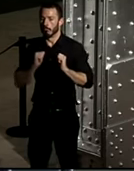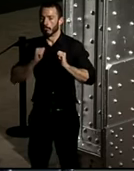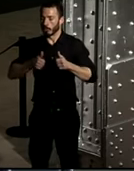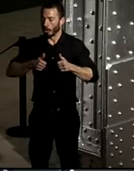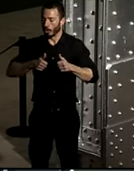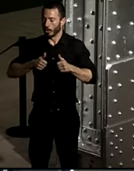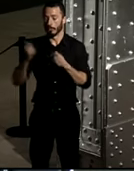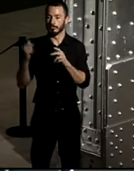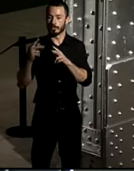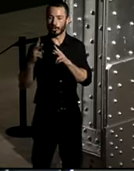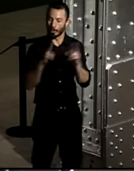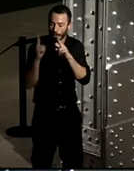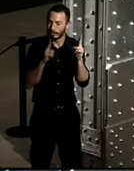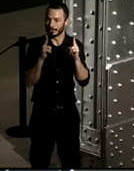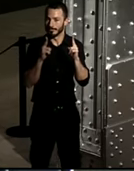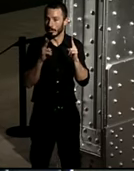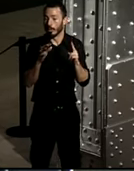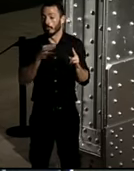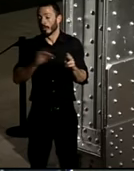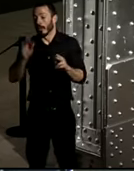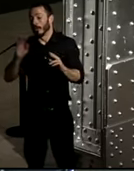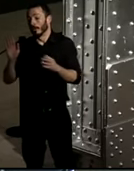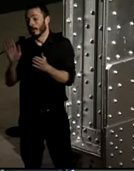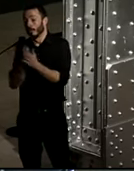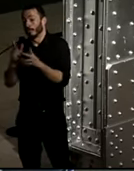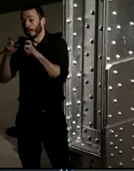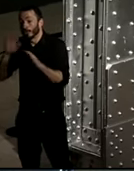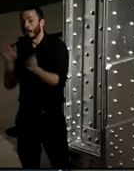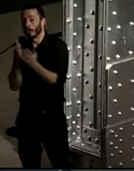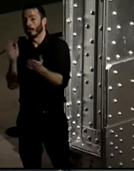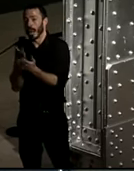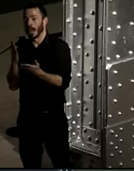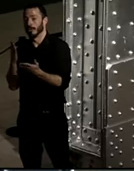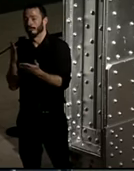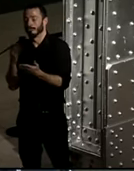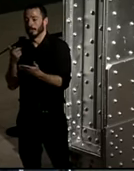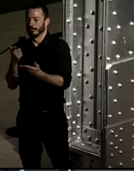una fotonovela, de aquellas que también, te me hubiera gustado. O sea, yo me he adaptado a cualquier formato, o sea...